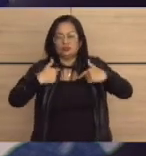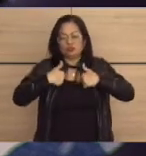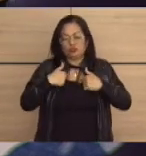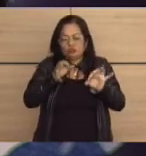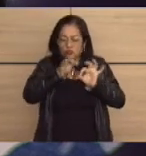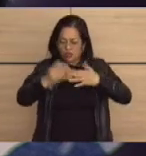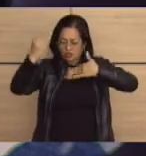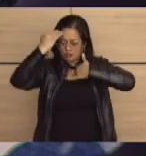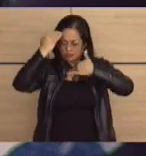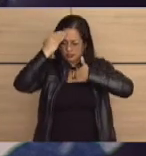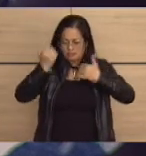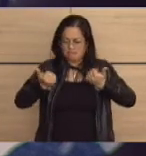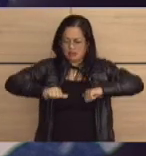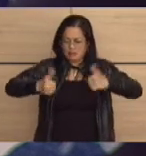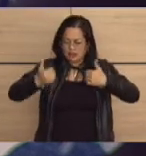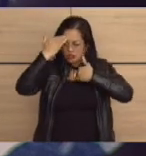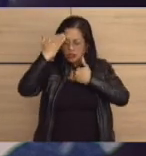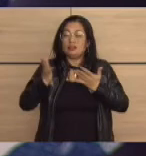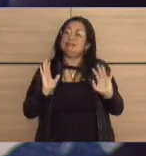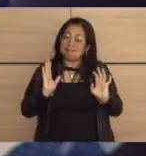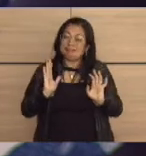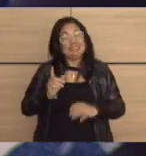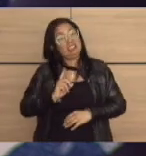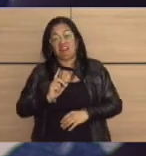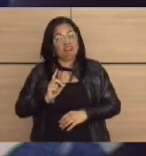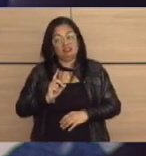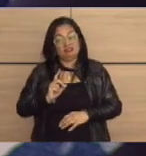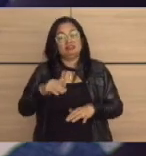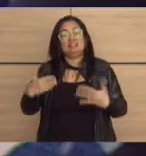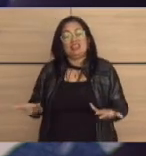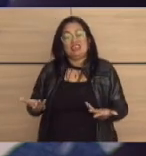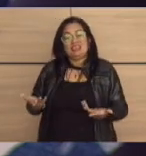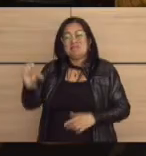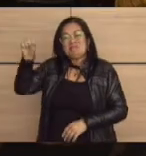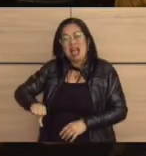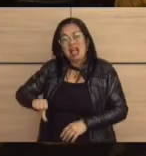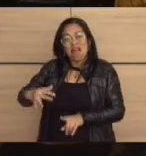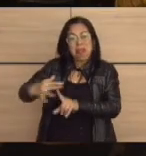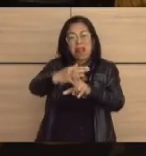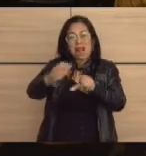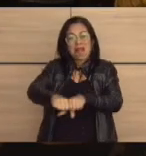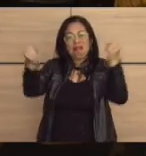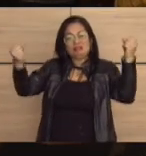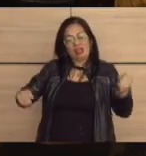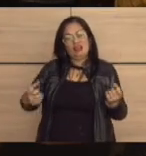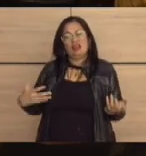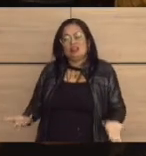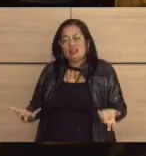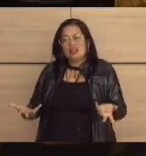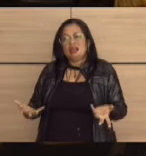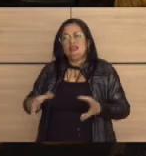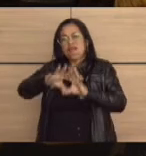nuestra conciencia, porque si no va a ser propiciada por el pánico que va a producir la